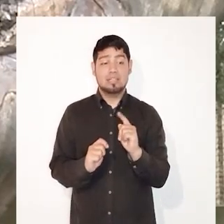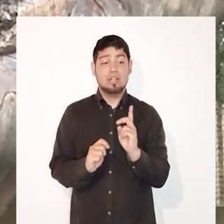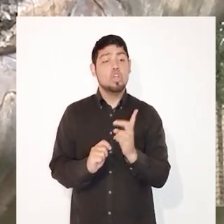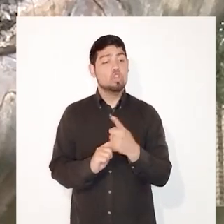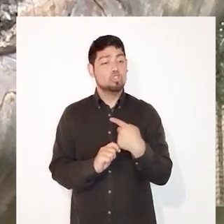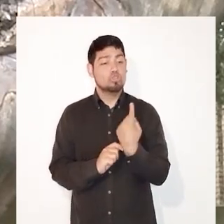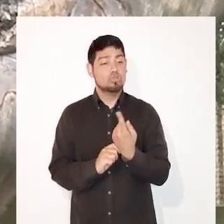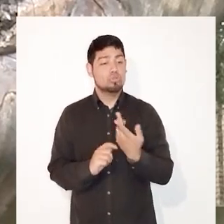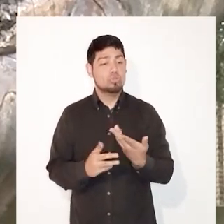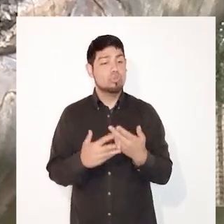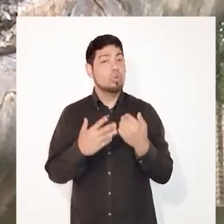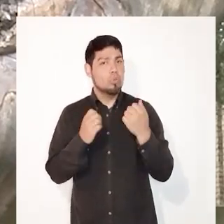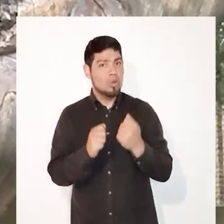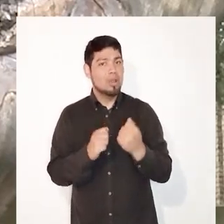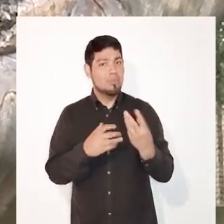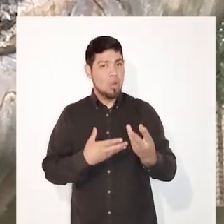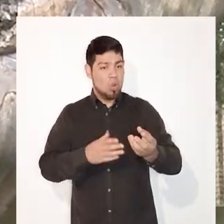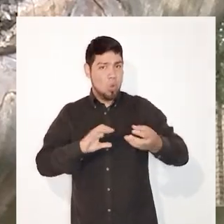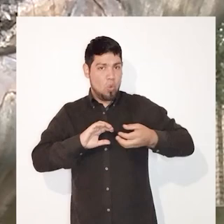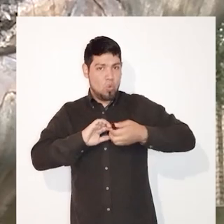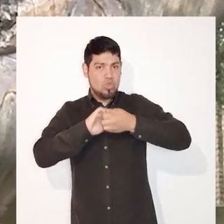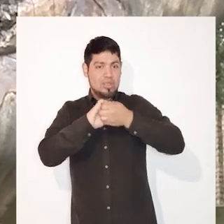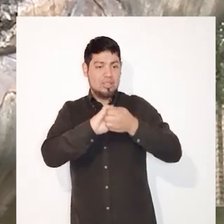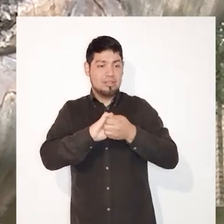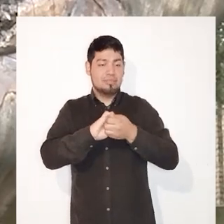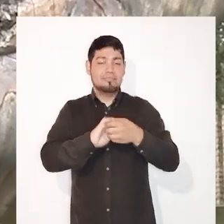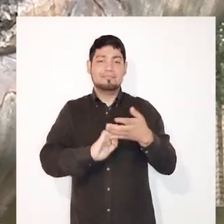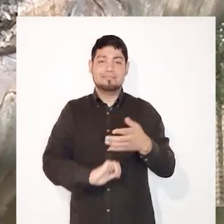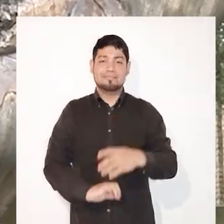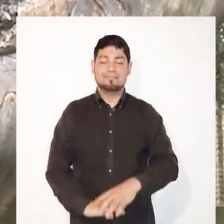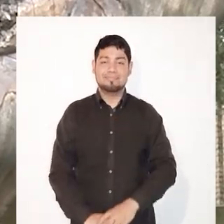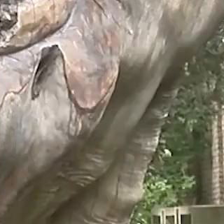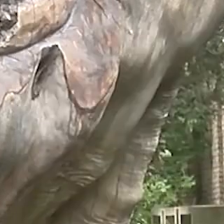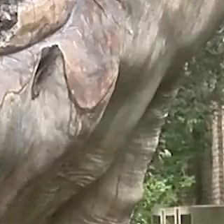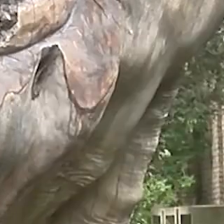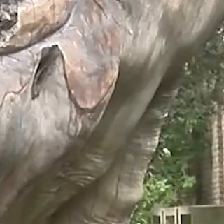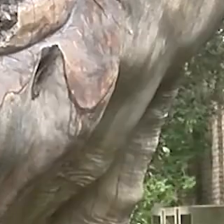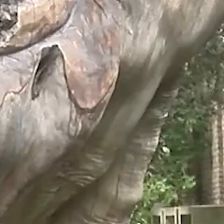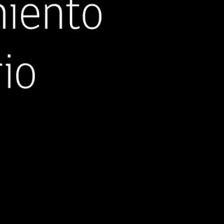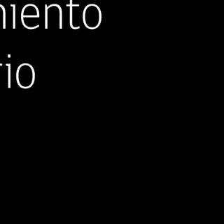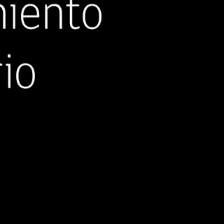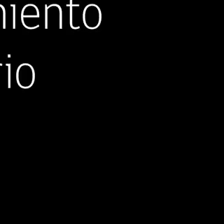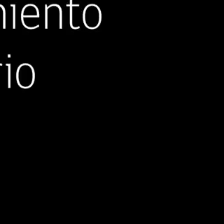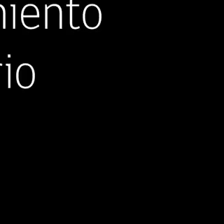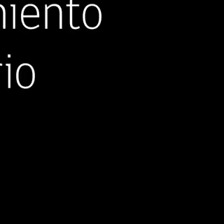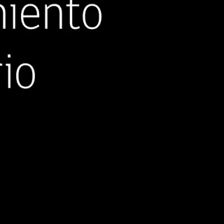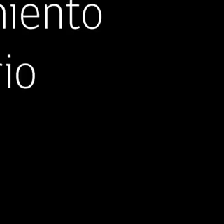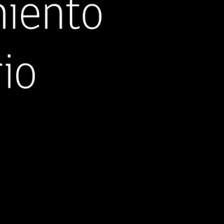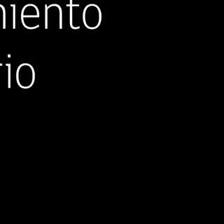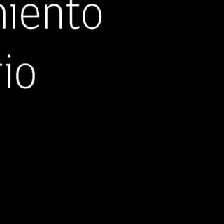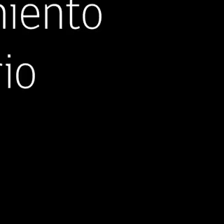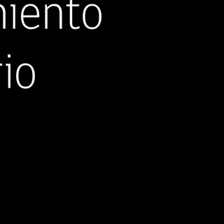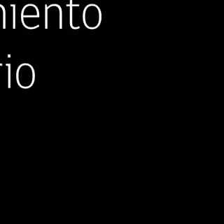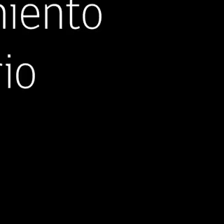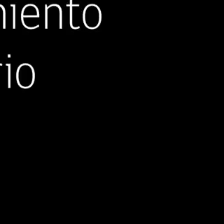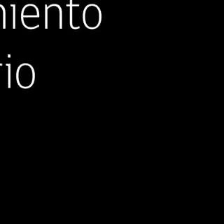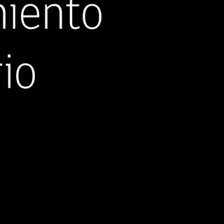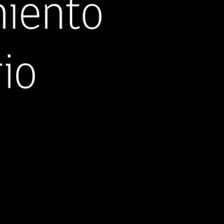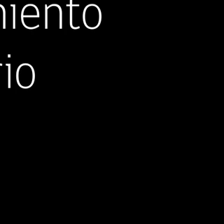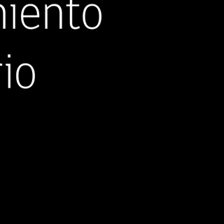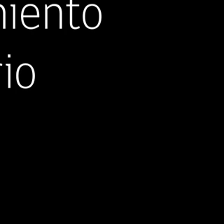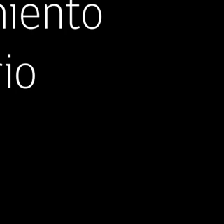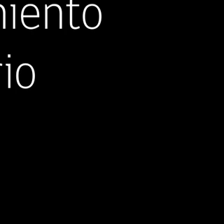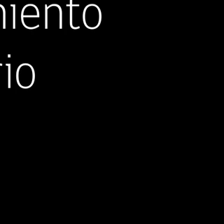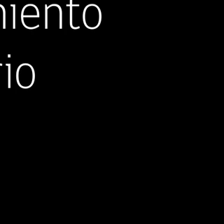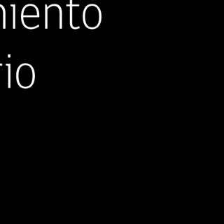son los que nos vinculan a nosotros con todos los seres humanos. ¿Qué escritor o libro o situación